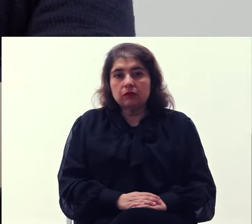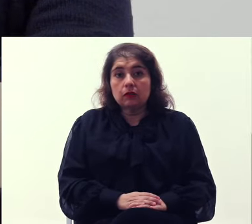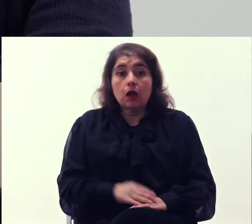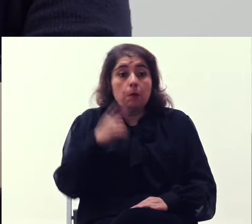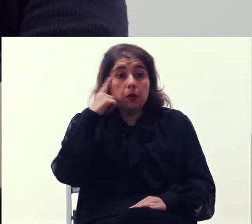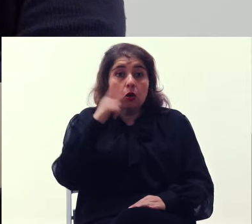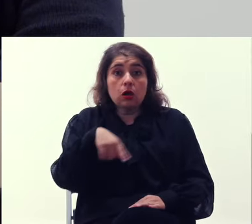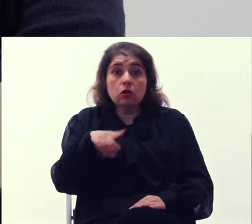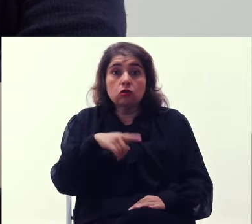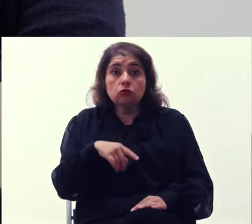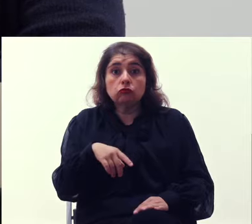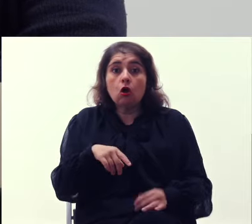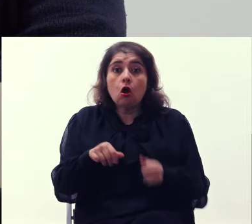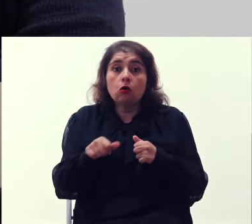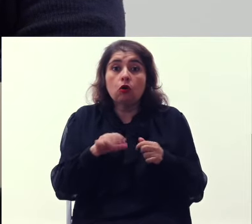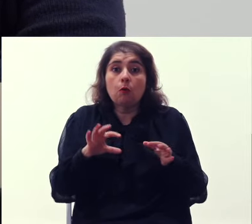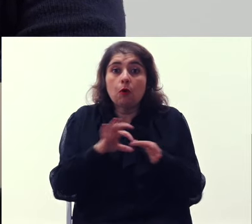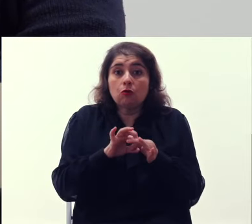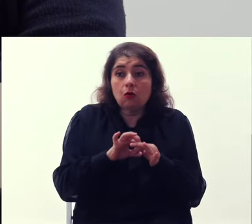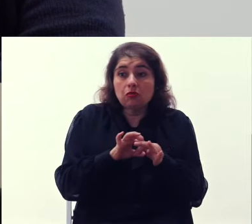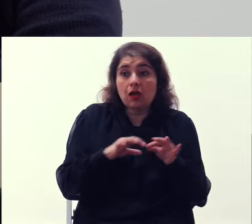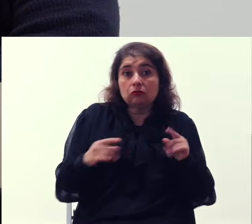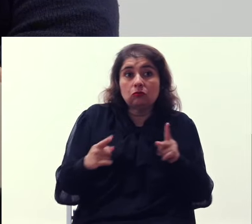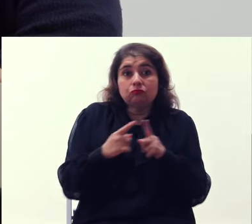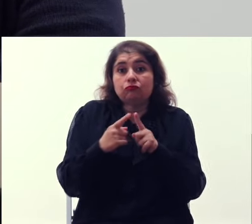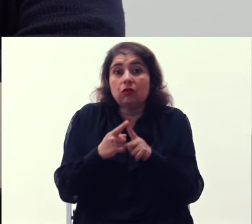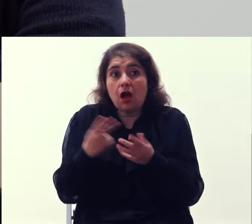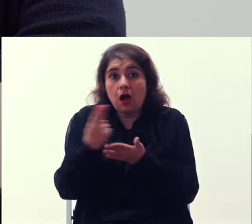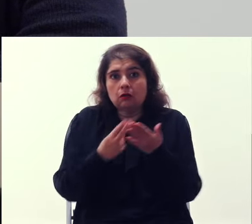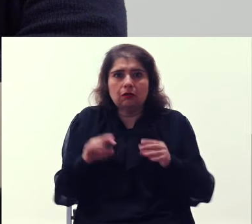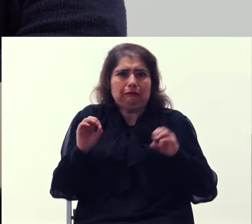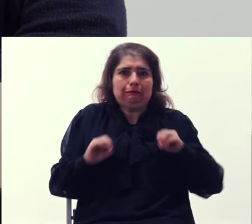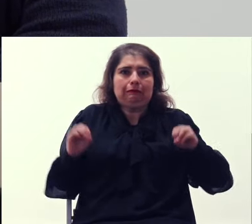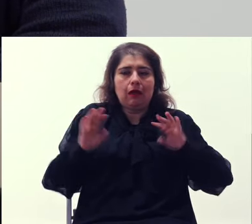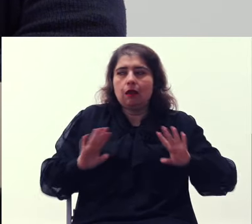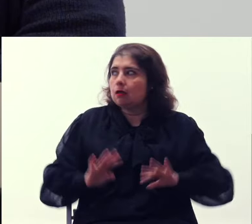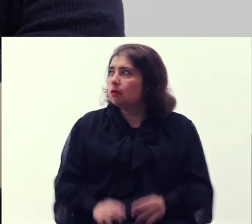que no tenían, como les decía, ningún contacto con el arte.